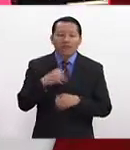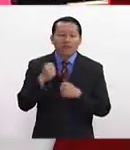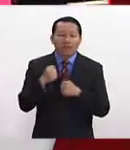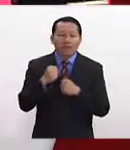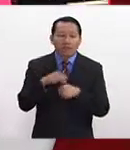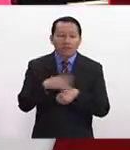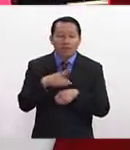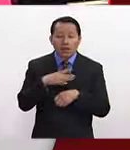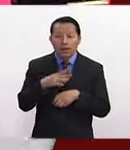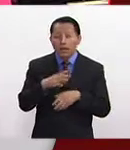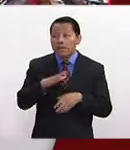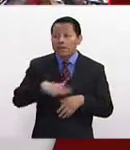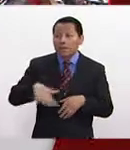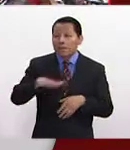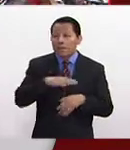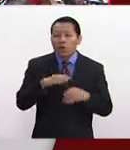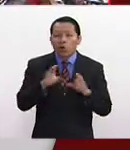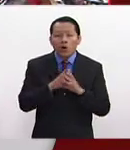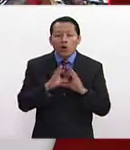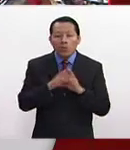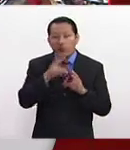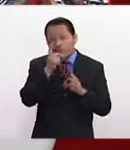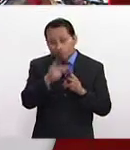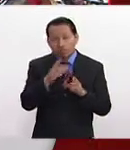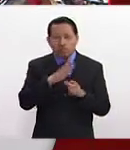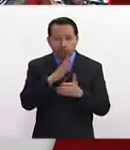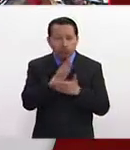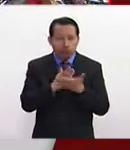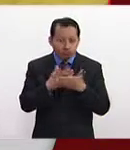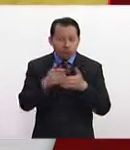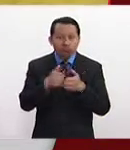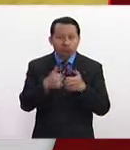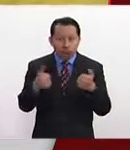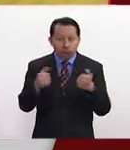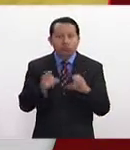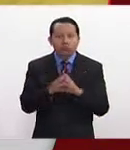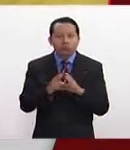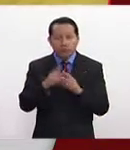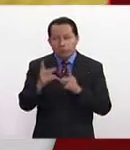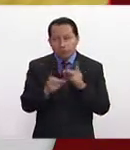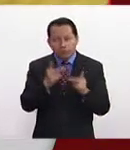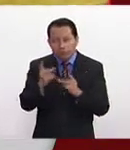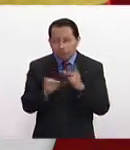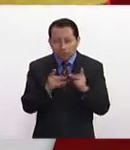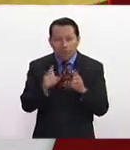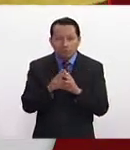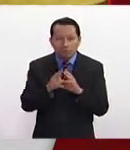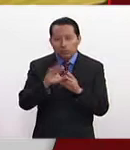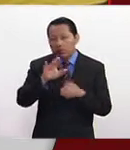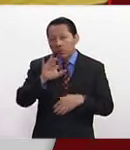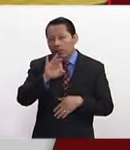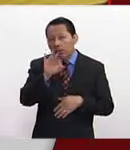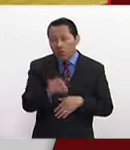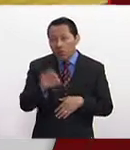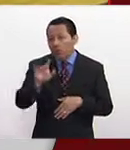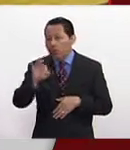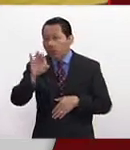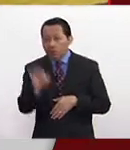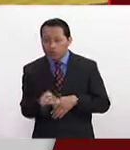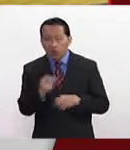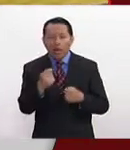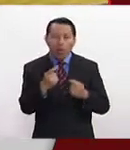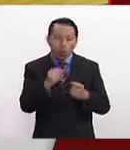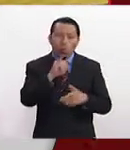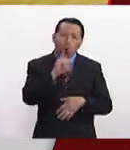La opinión pública, pues digamos que está dividida. Las encuestas dan aproximadamente un 50-50 que está a favor, 50 que está